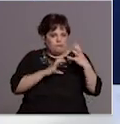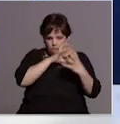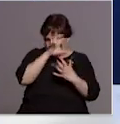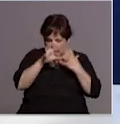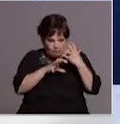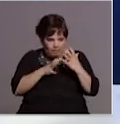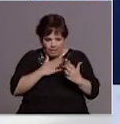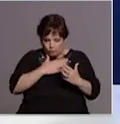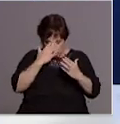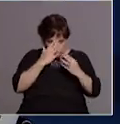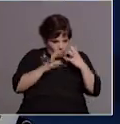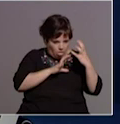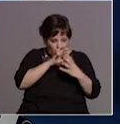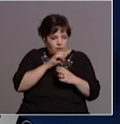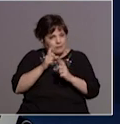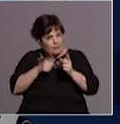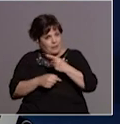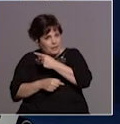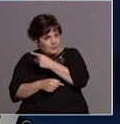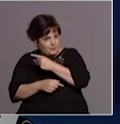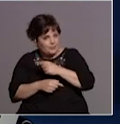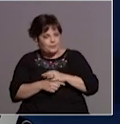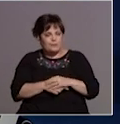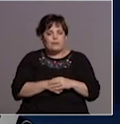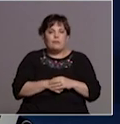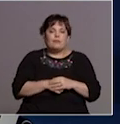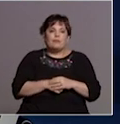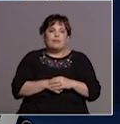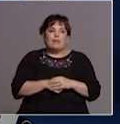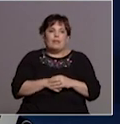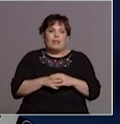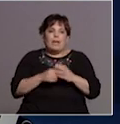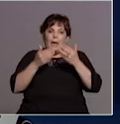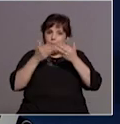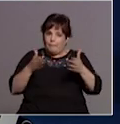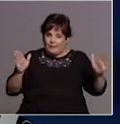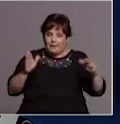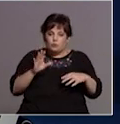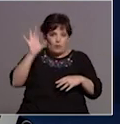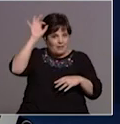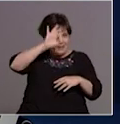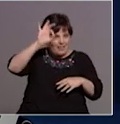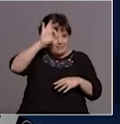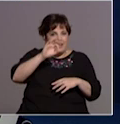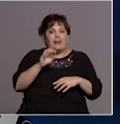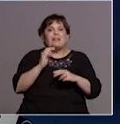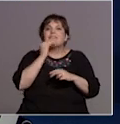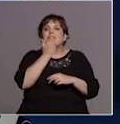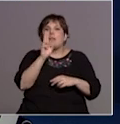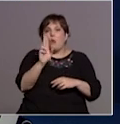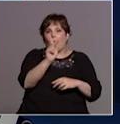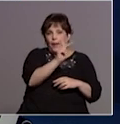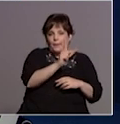interna muy compleja en el caso de empiezo por el de gran bretaña que es el que